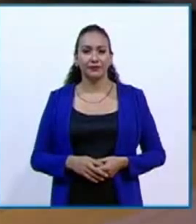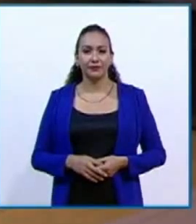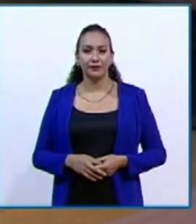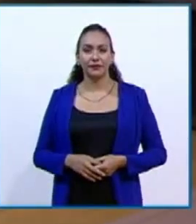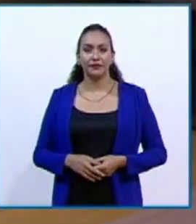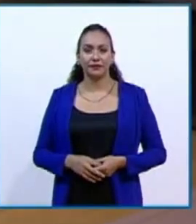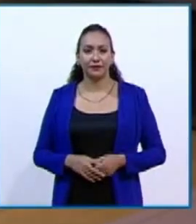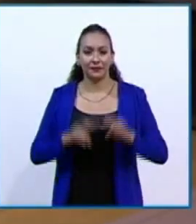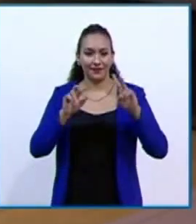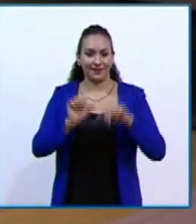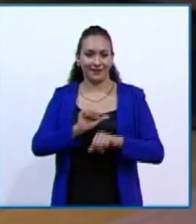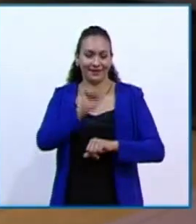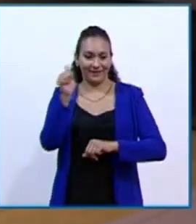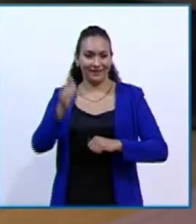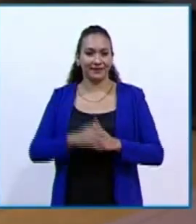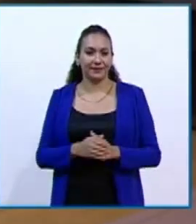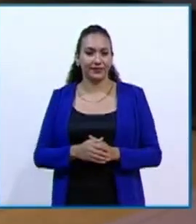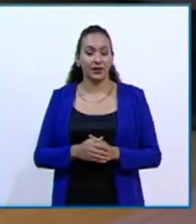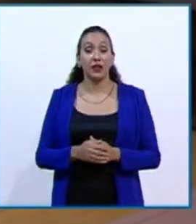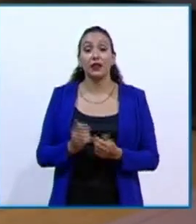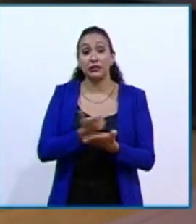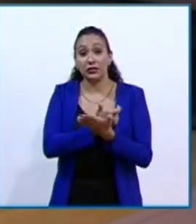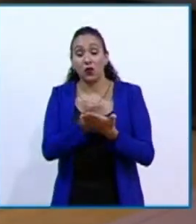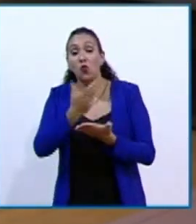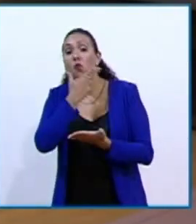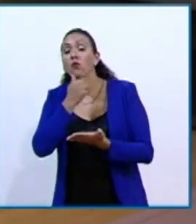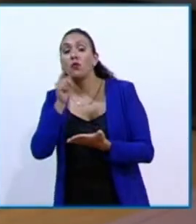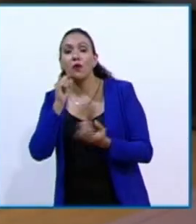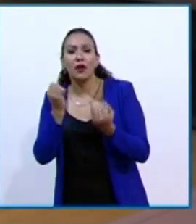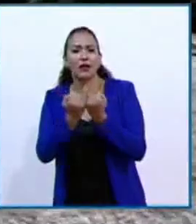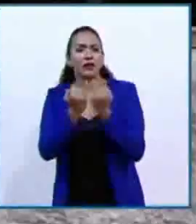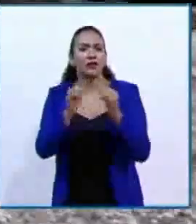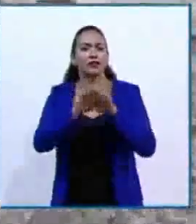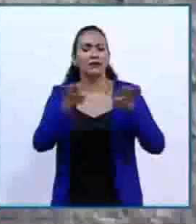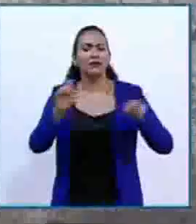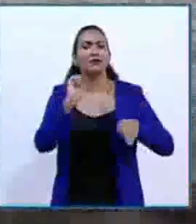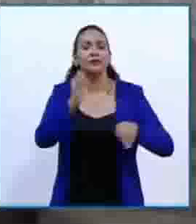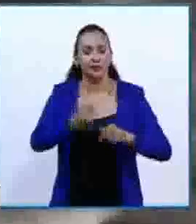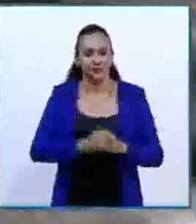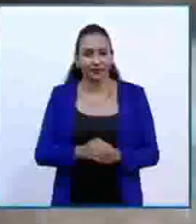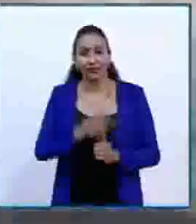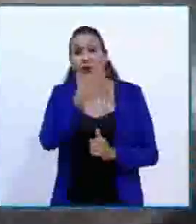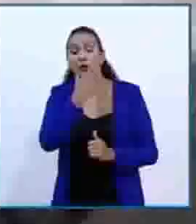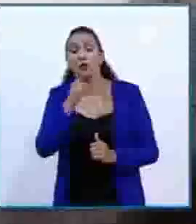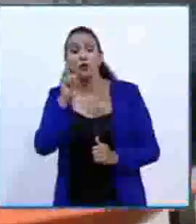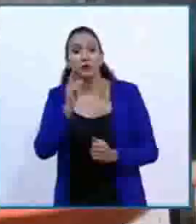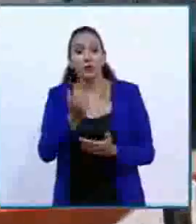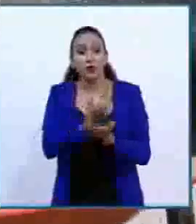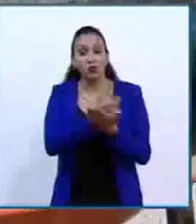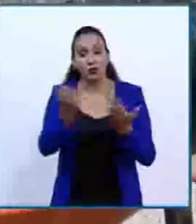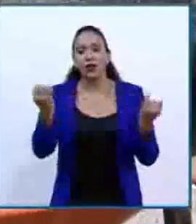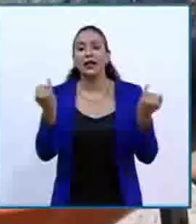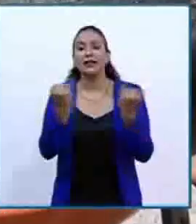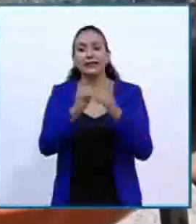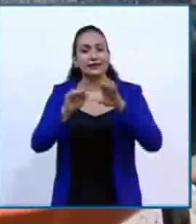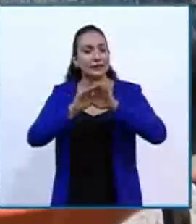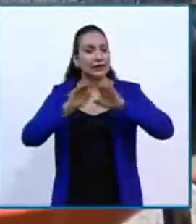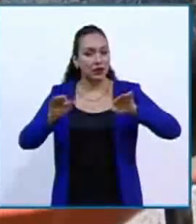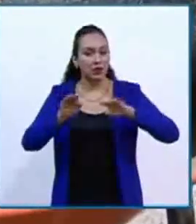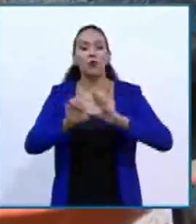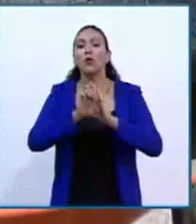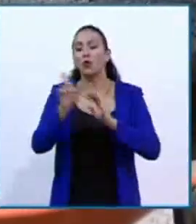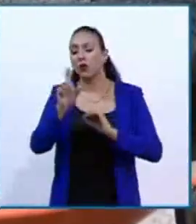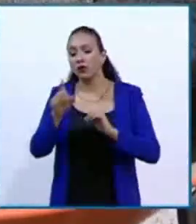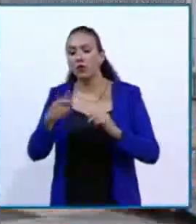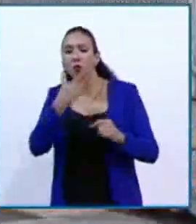En otros asuntos, la igualdad salarial implica el derecho de mujeres y hombres a percibir la misma remuneración por trabajos idénticos o